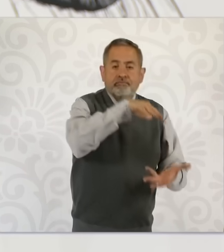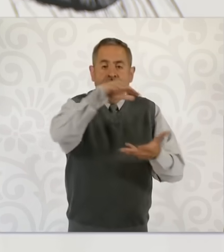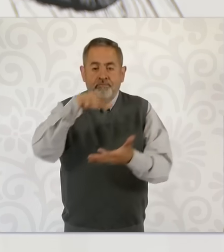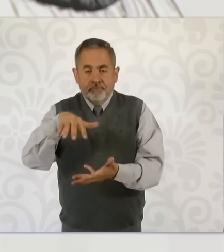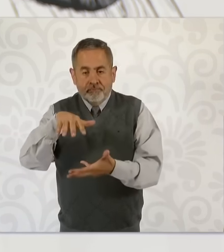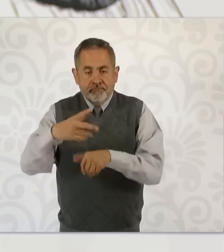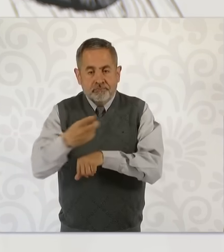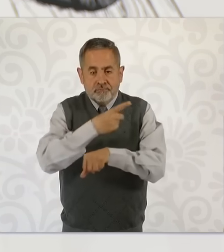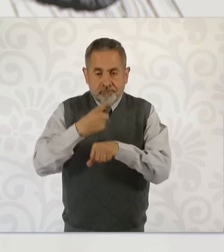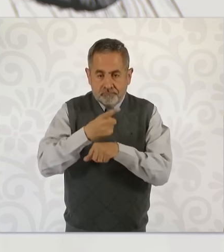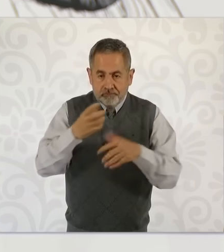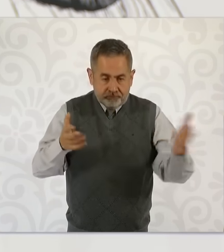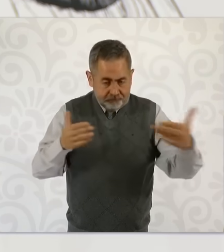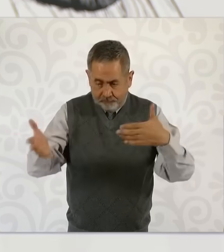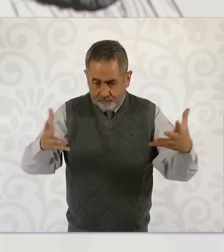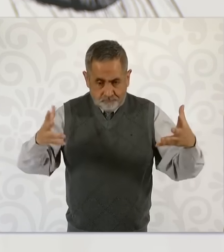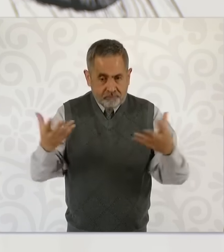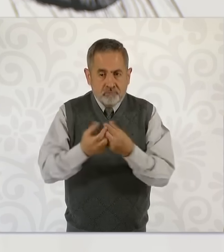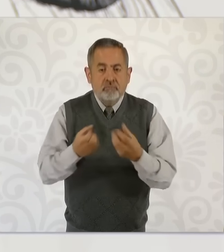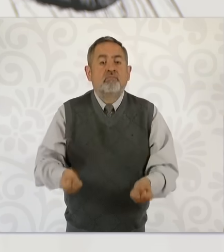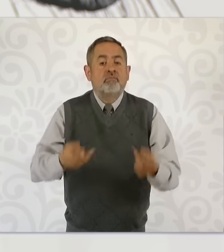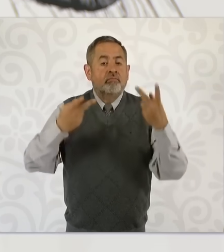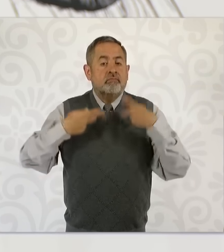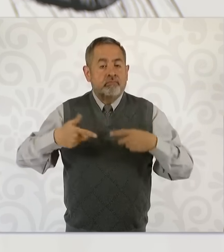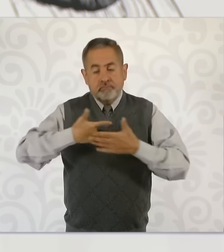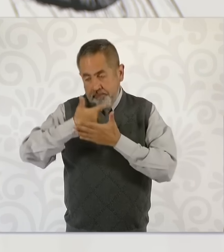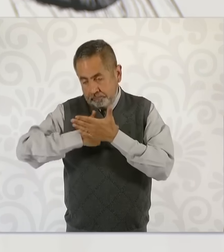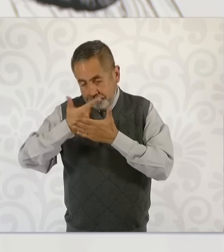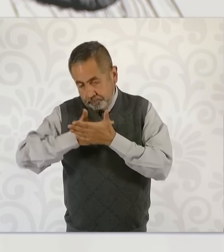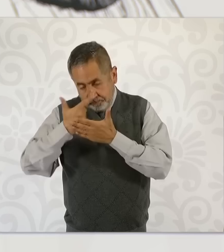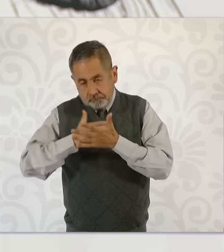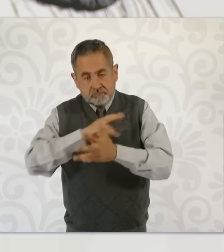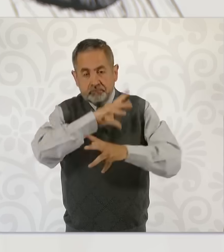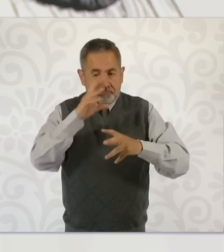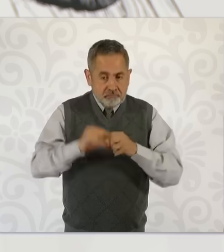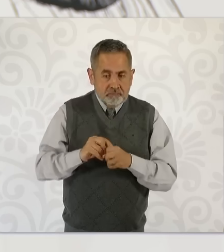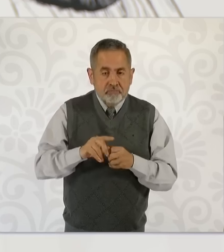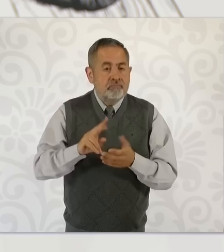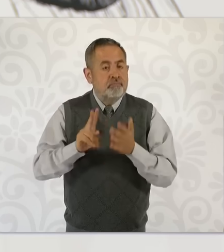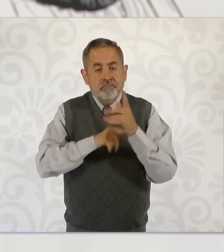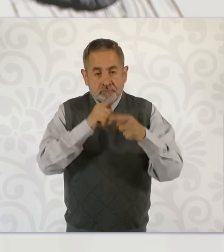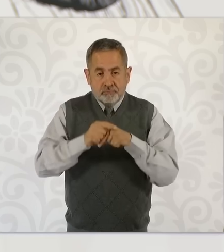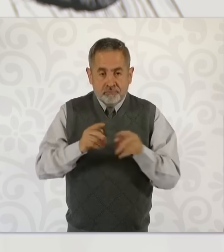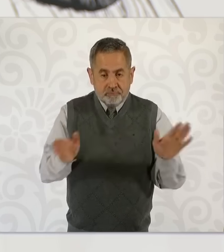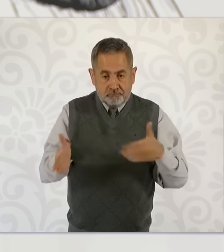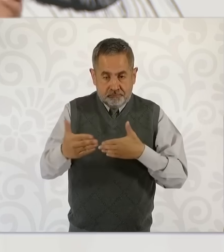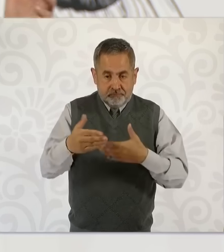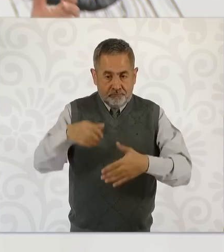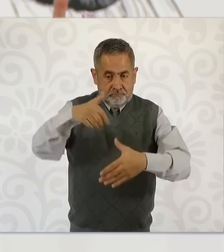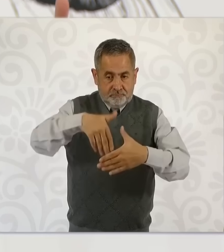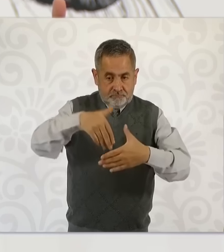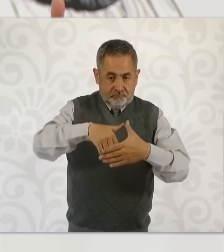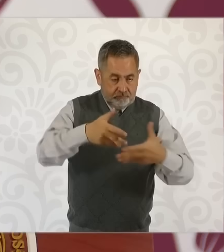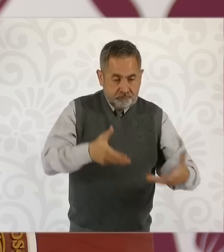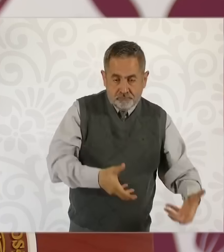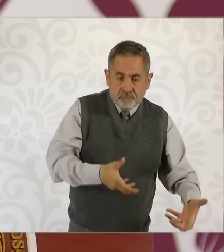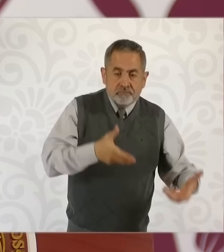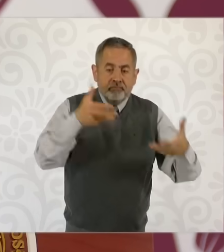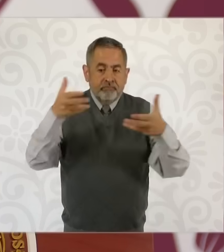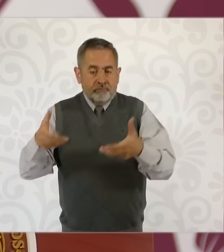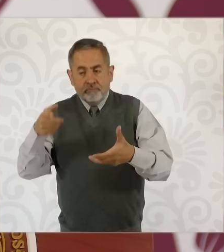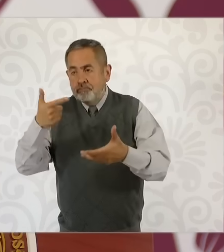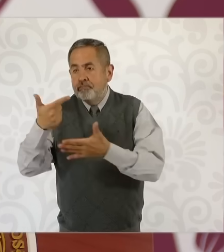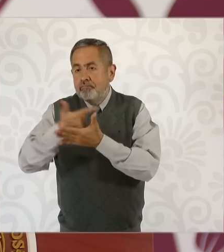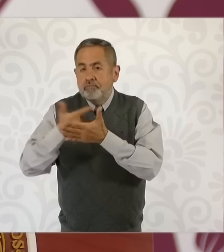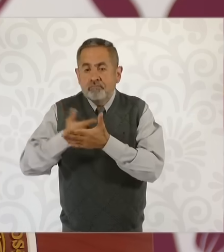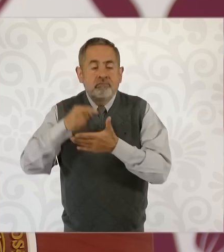conteo de cuántas personas votaron y después la urna se va a llevar al consejo